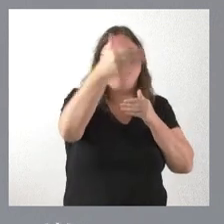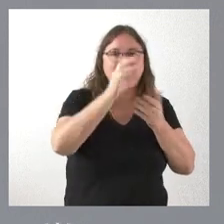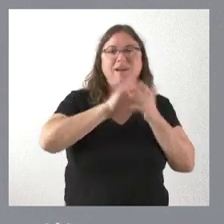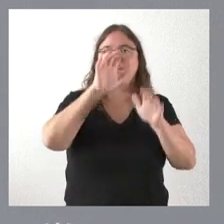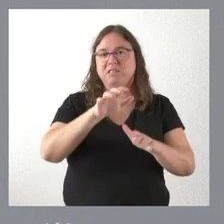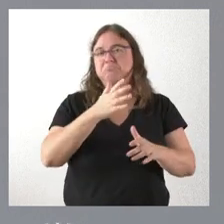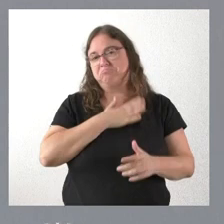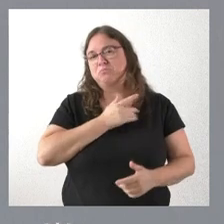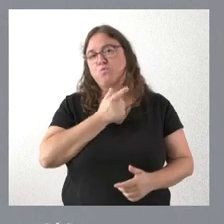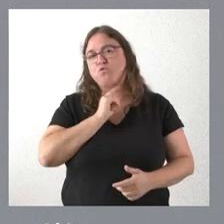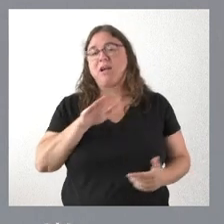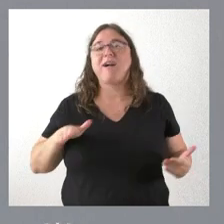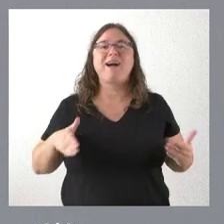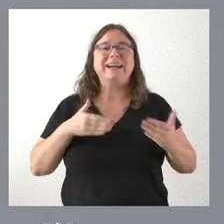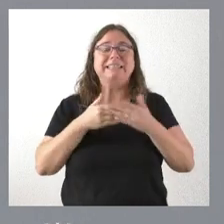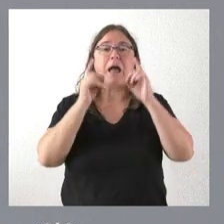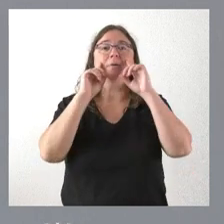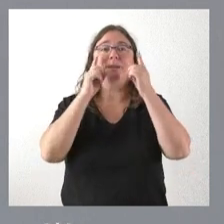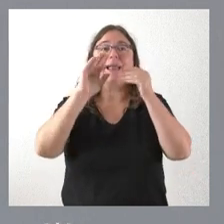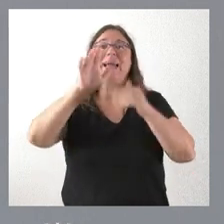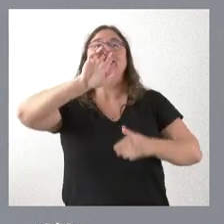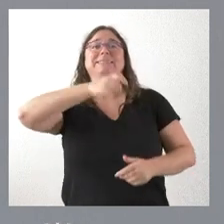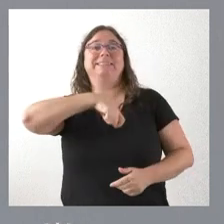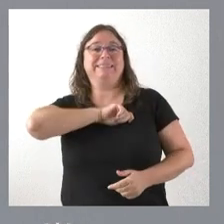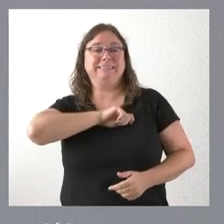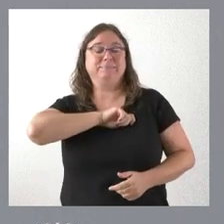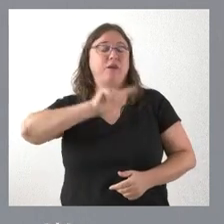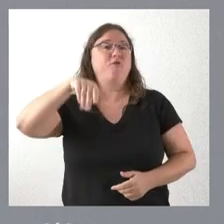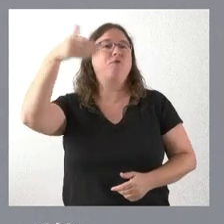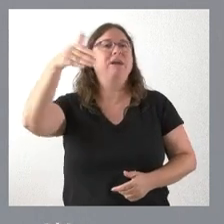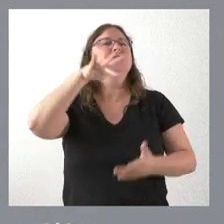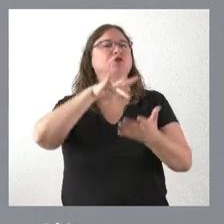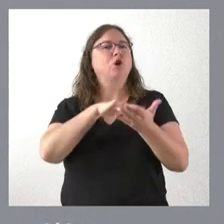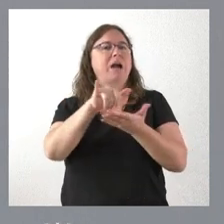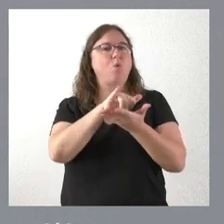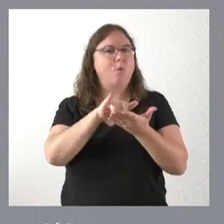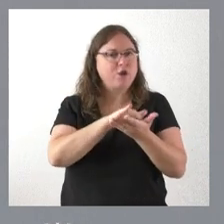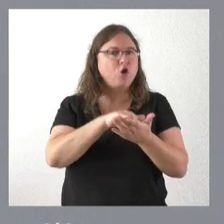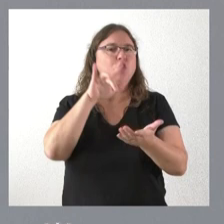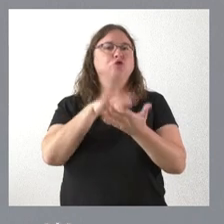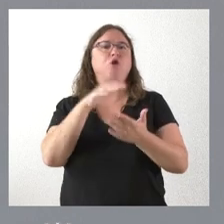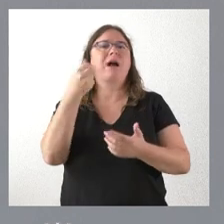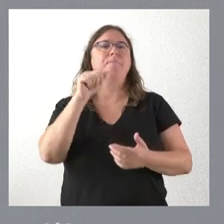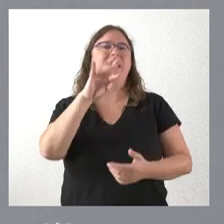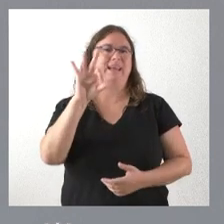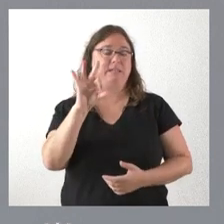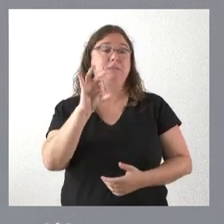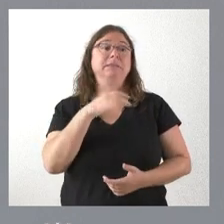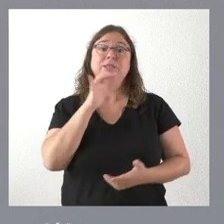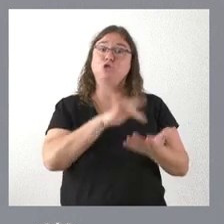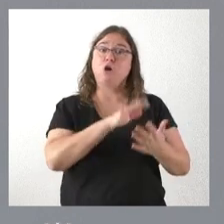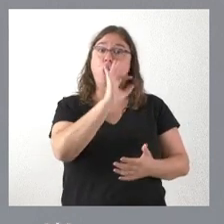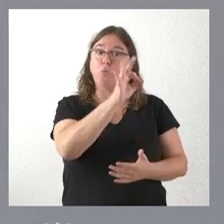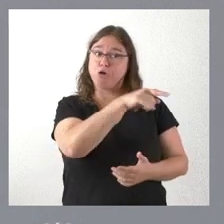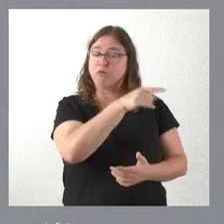Ni siquiera la primera vez que la tenemos fuera de España recordarán ustedes que tuvimos en Nueva York que tuvimos en amperes que lo hayan oporto sería una magnífica